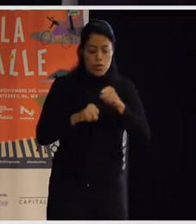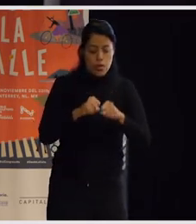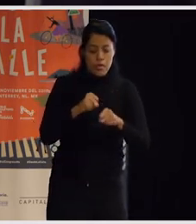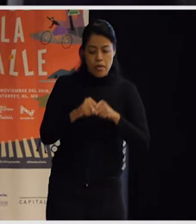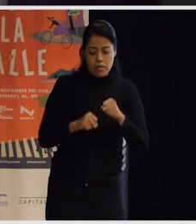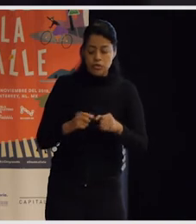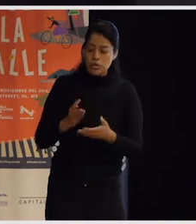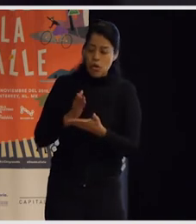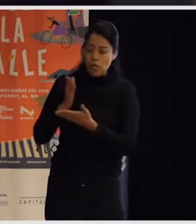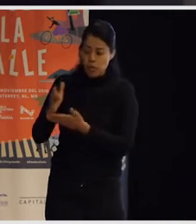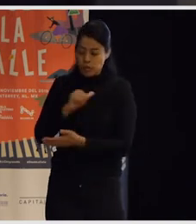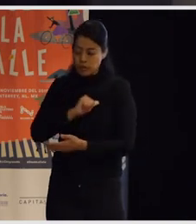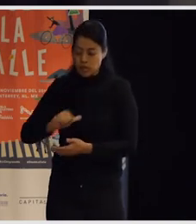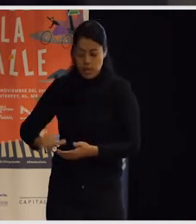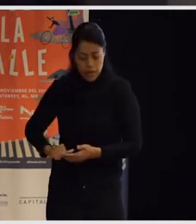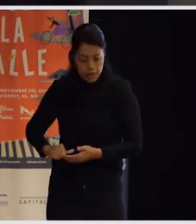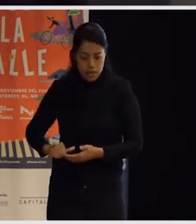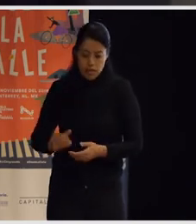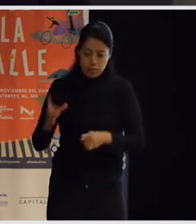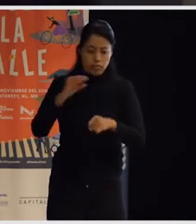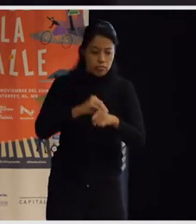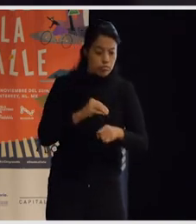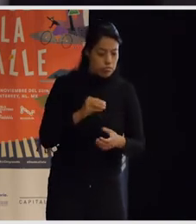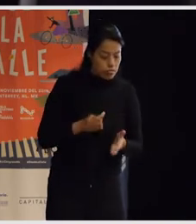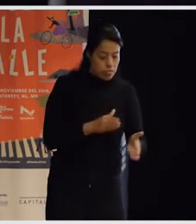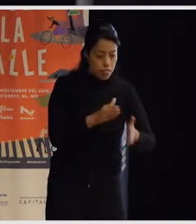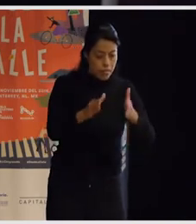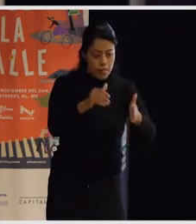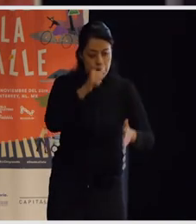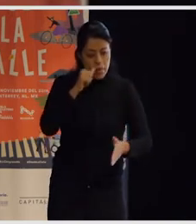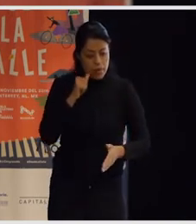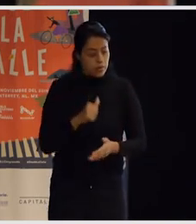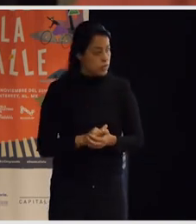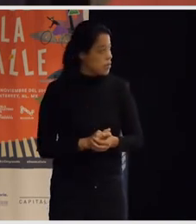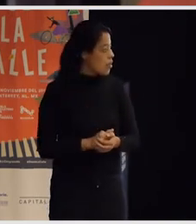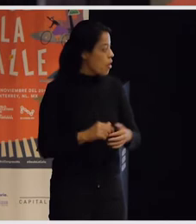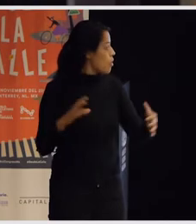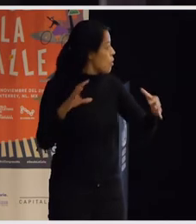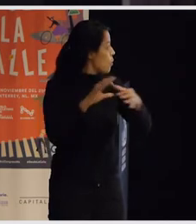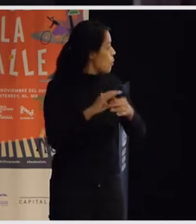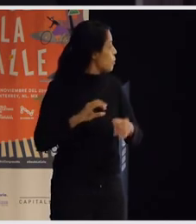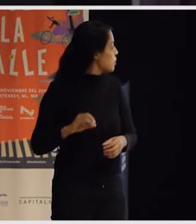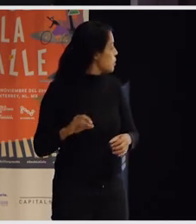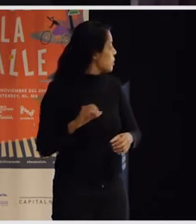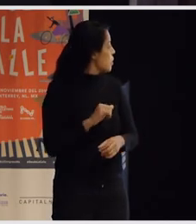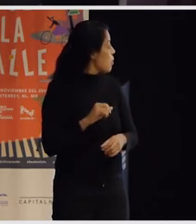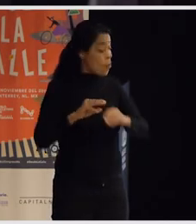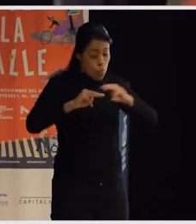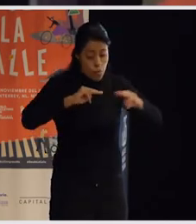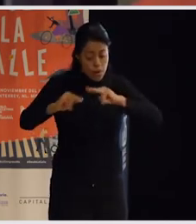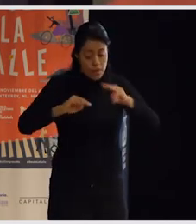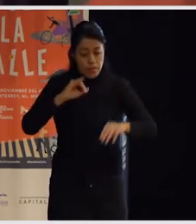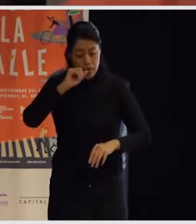independientemente el alcalde que esté ahorita vamos a tener una ciclovía para juárez le pusimos 90 juárez la primera fue el 10 de noviembre su fue la